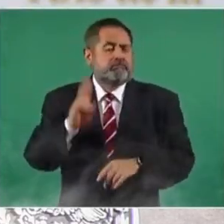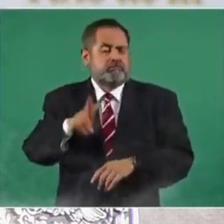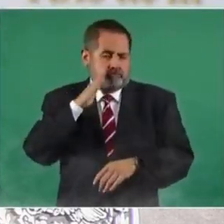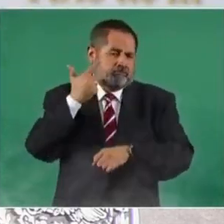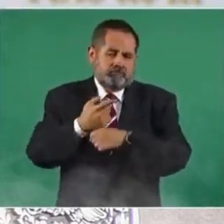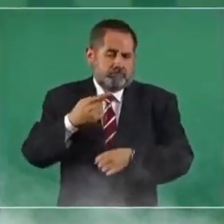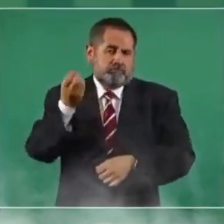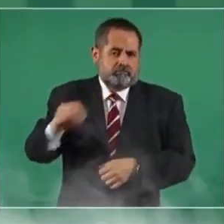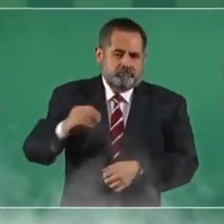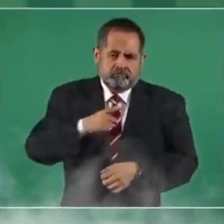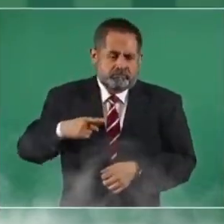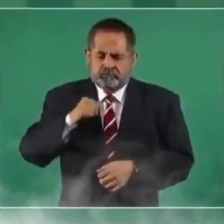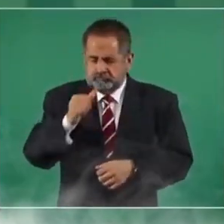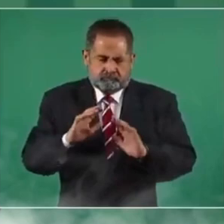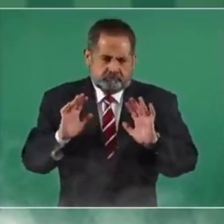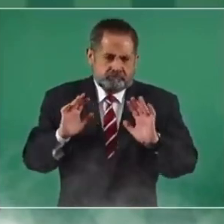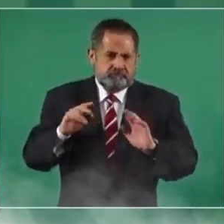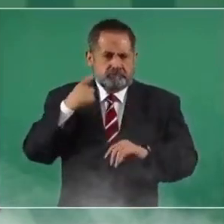voluntario.